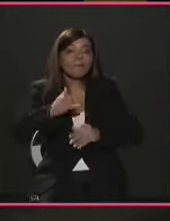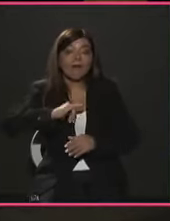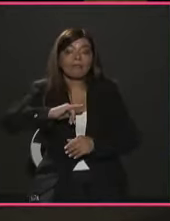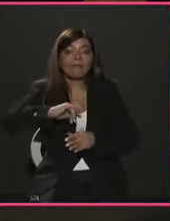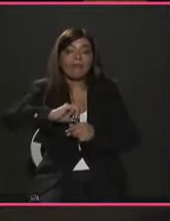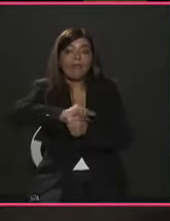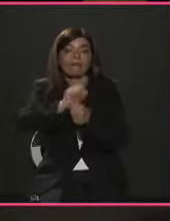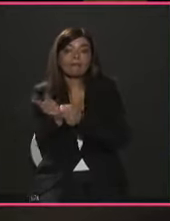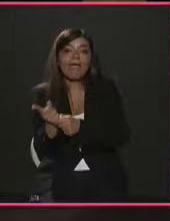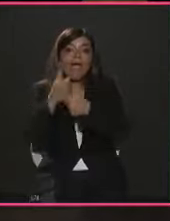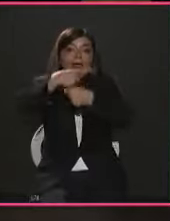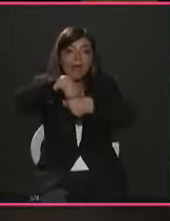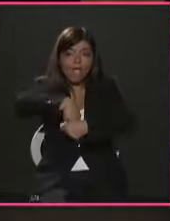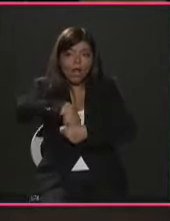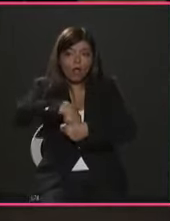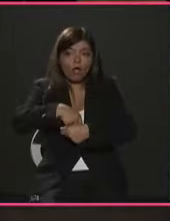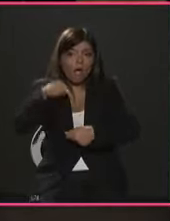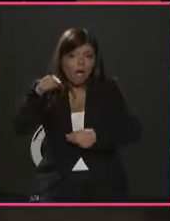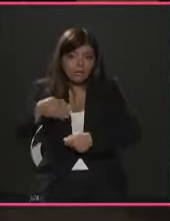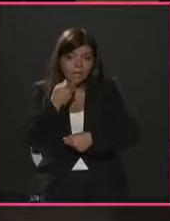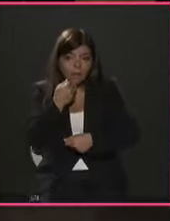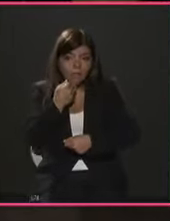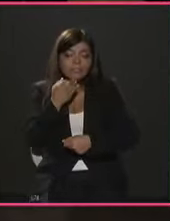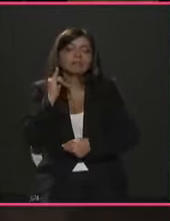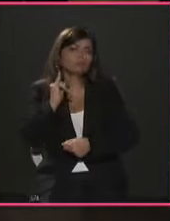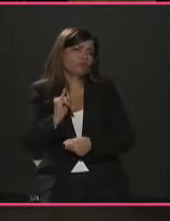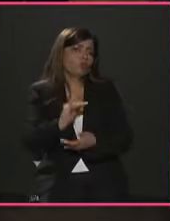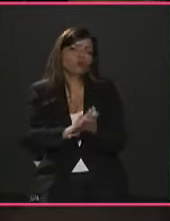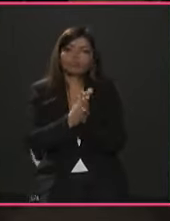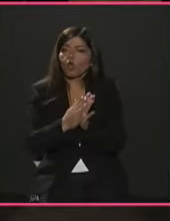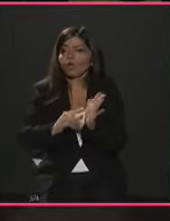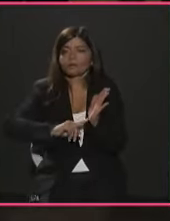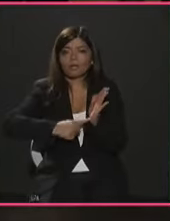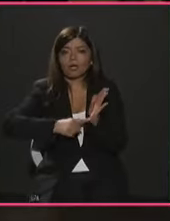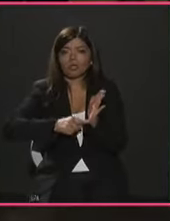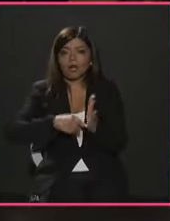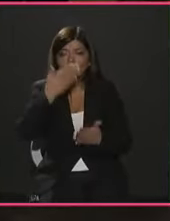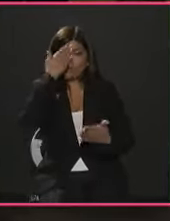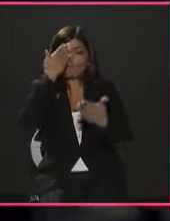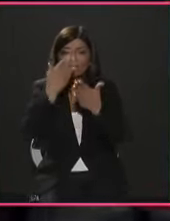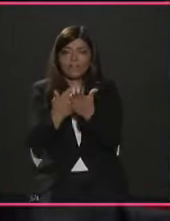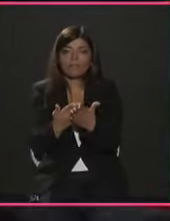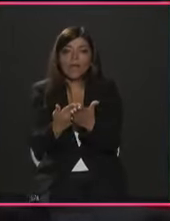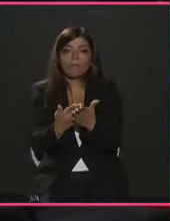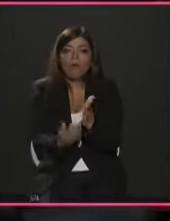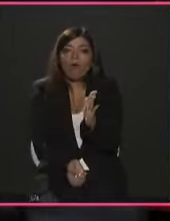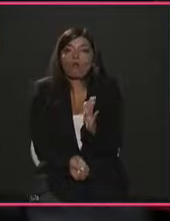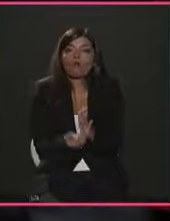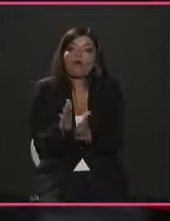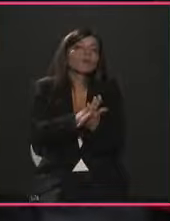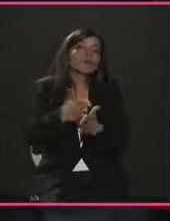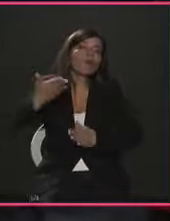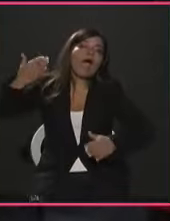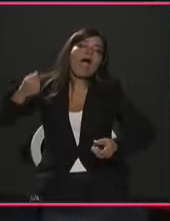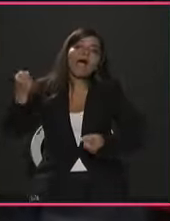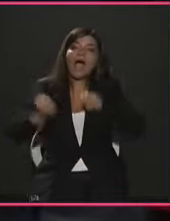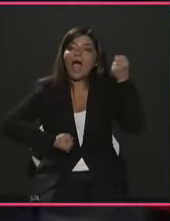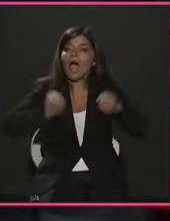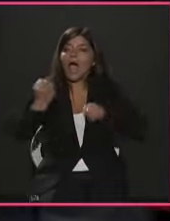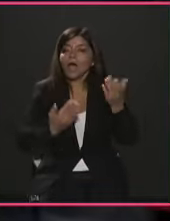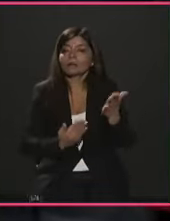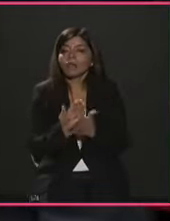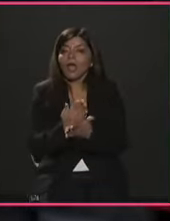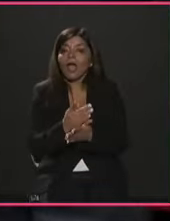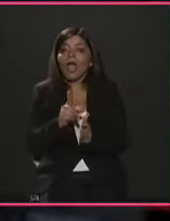presentes en la Inteligencia artificial por supuesto como toda tecnología verdad cuando nos enfrentamos cuando empezaron los autos hubo que generar